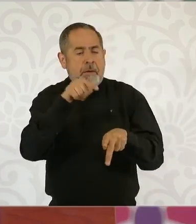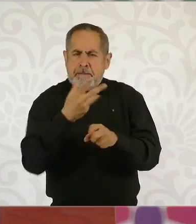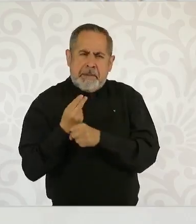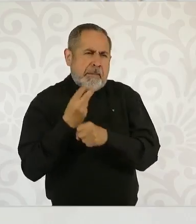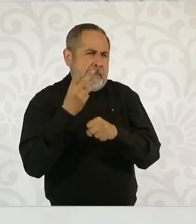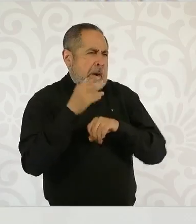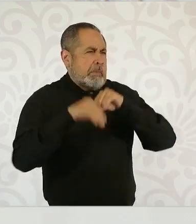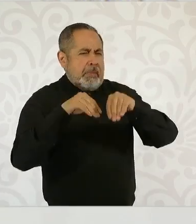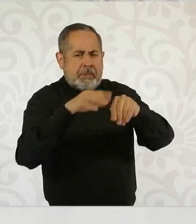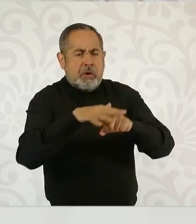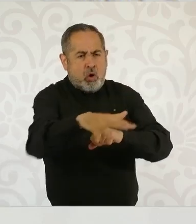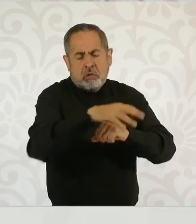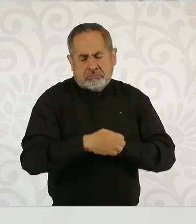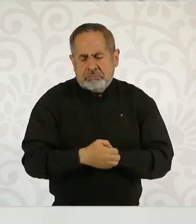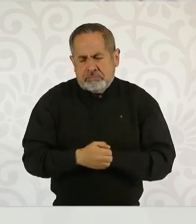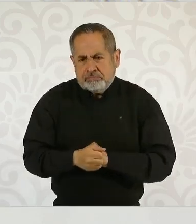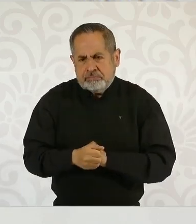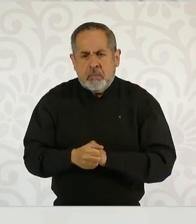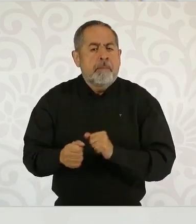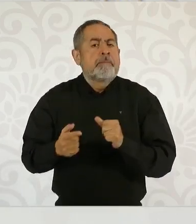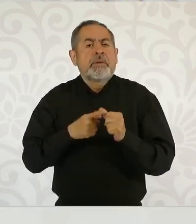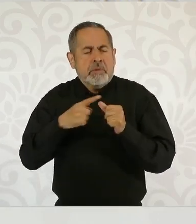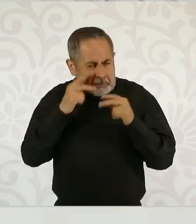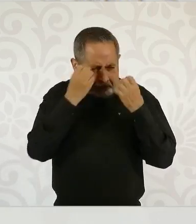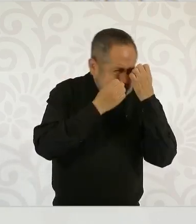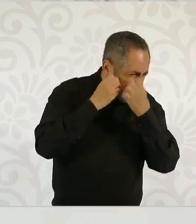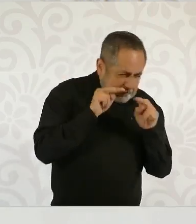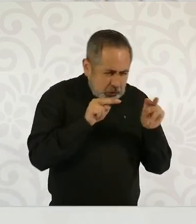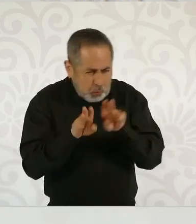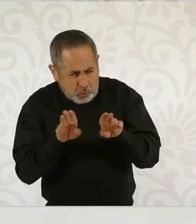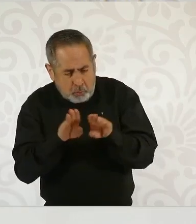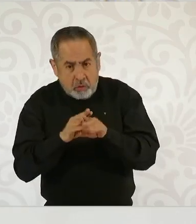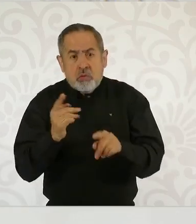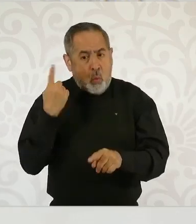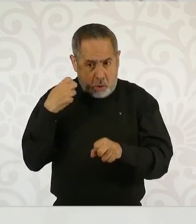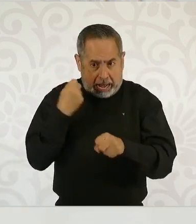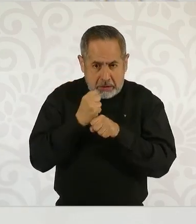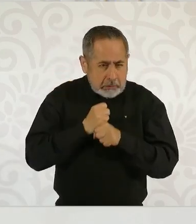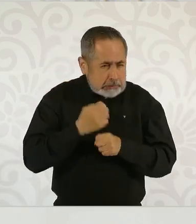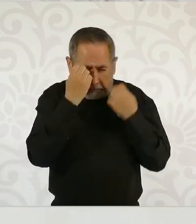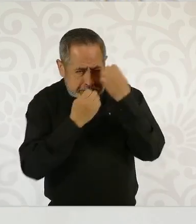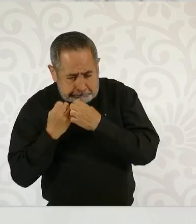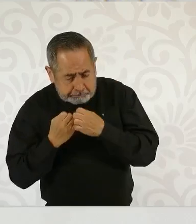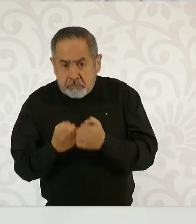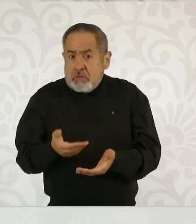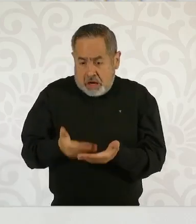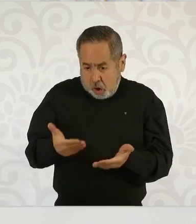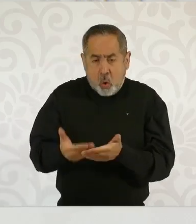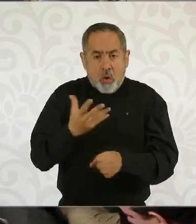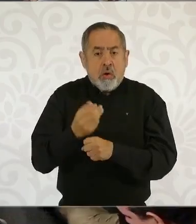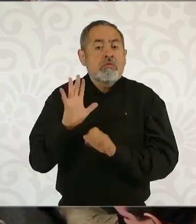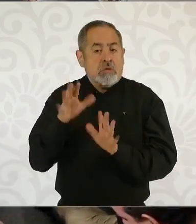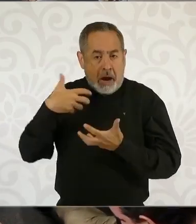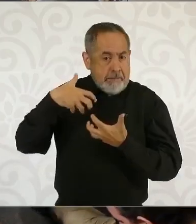John. Se hizo un primer trabajo desde el año pasado y ahora con los recursos